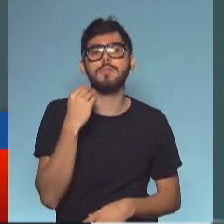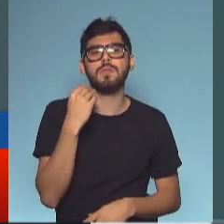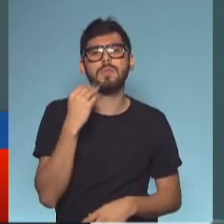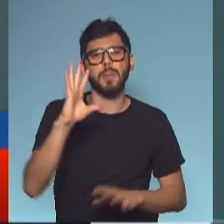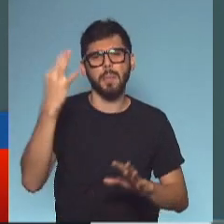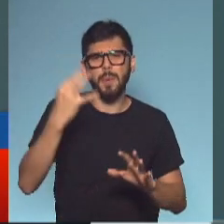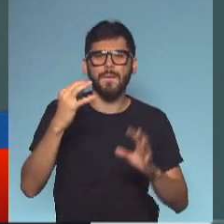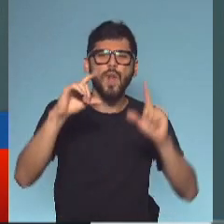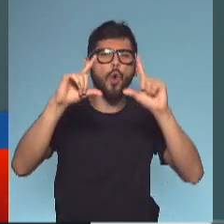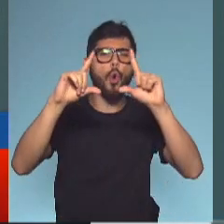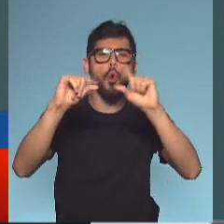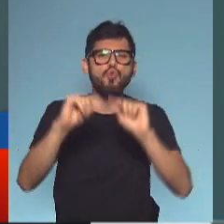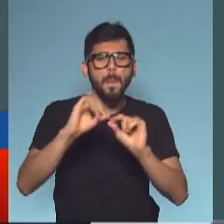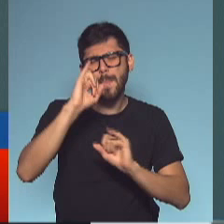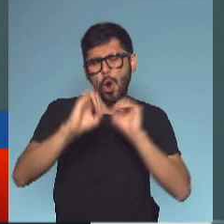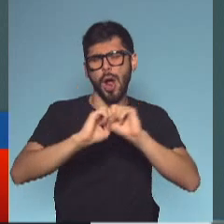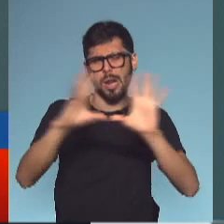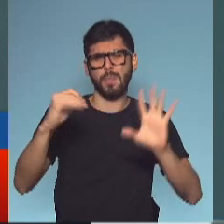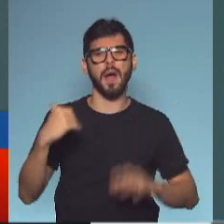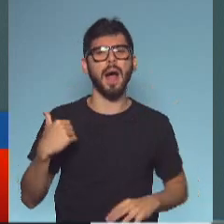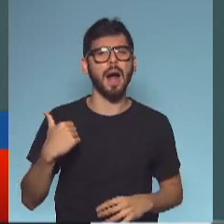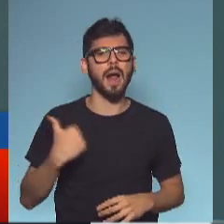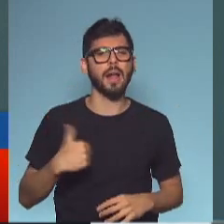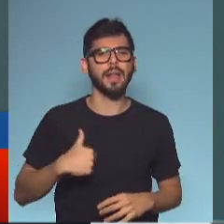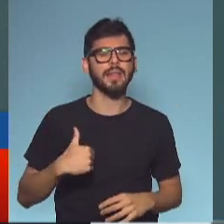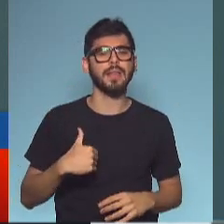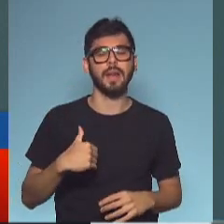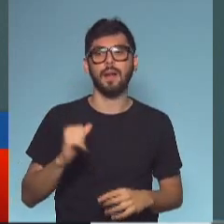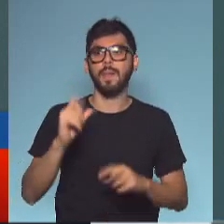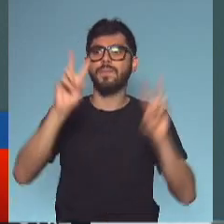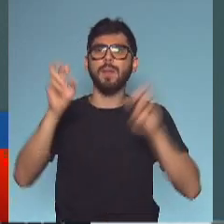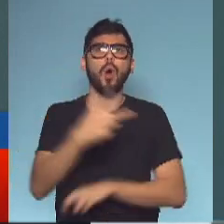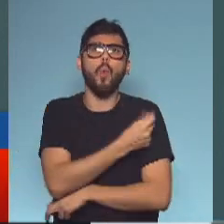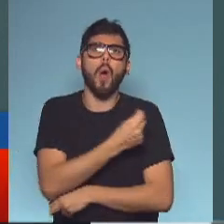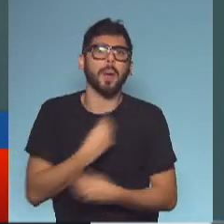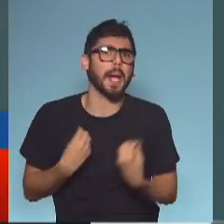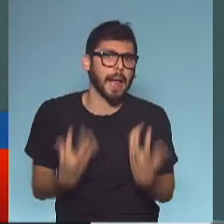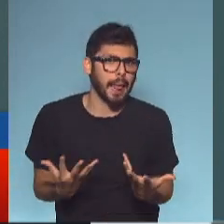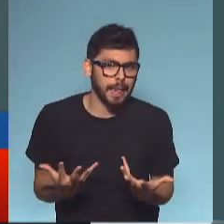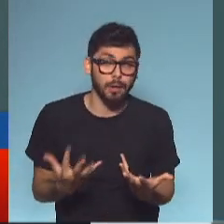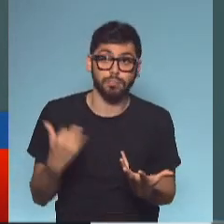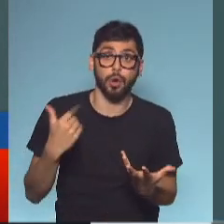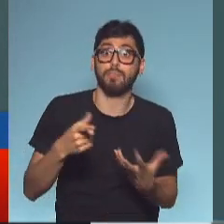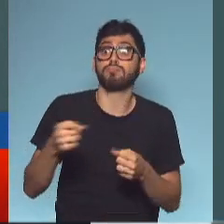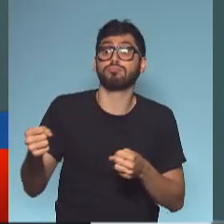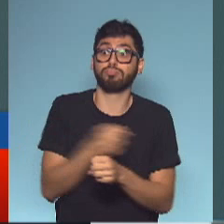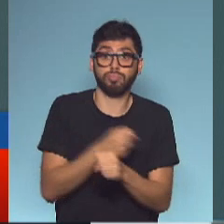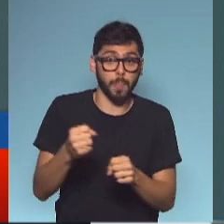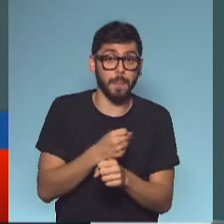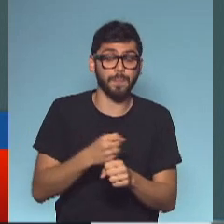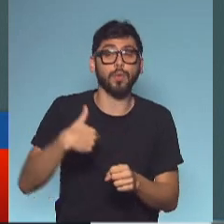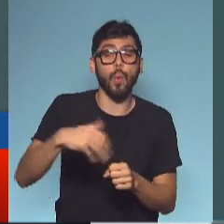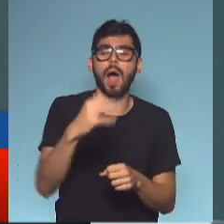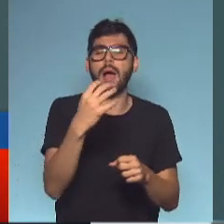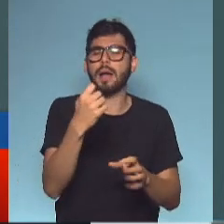un poco los números que quedan, en qué situación queda la Argentina en materia de vacunas. Dale. A partir de esta confirmación de estas casi